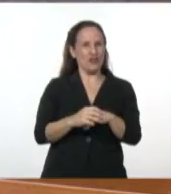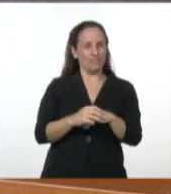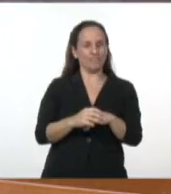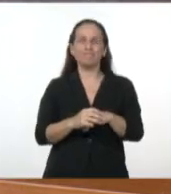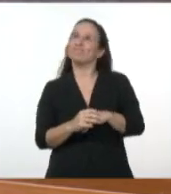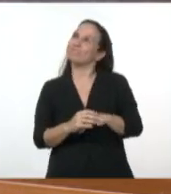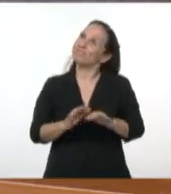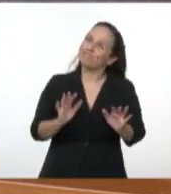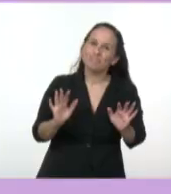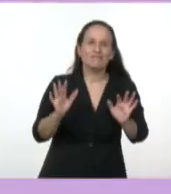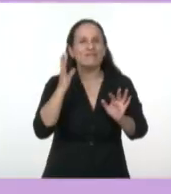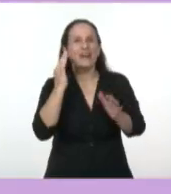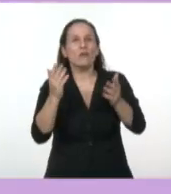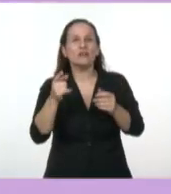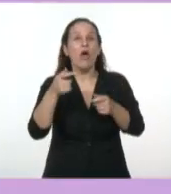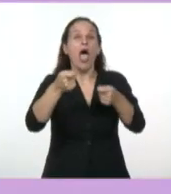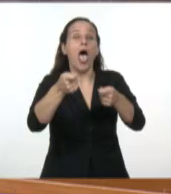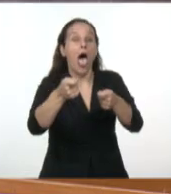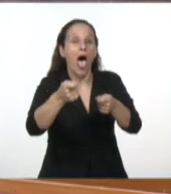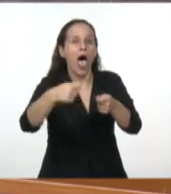poquito de comparar. Convencer, ¿no?